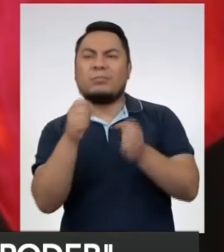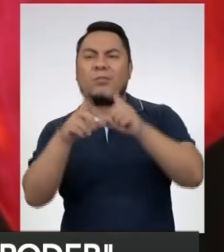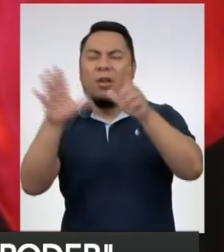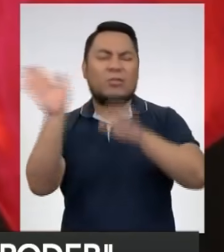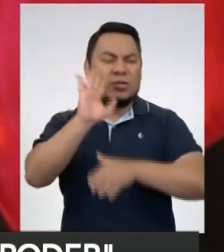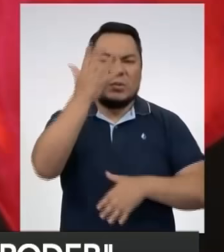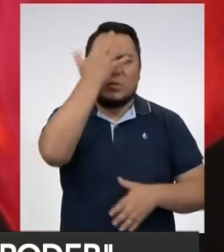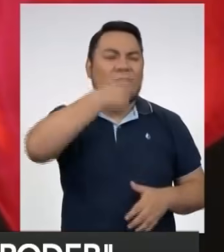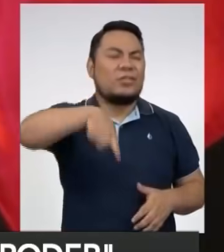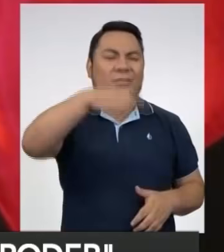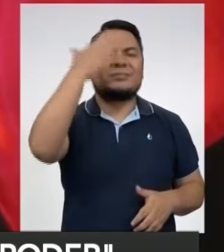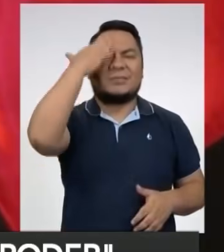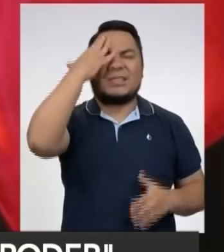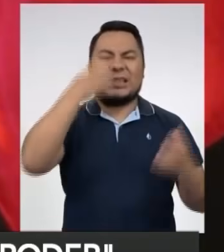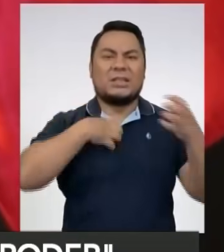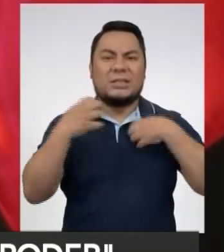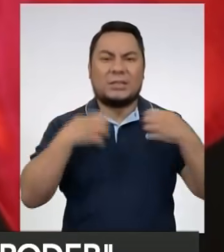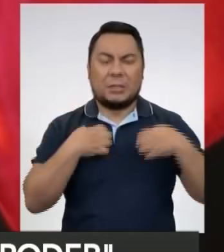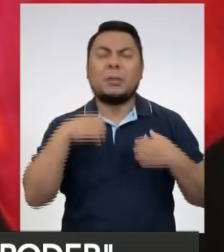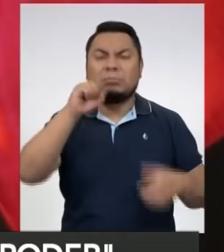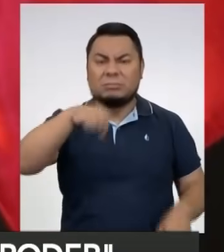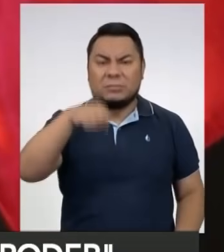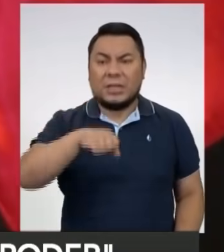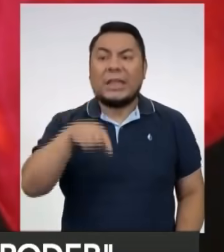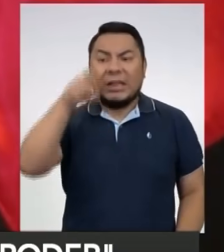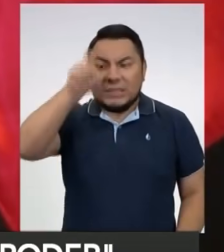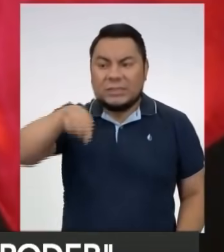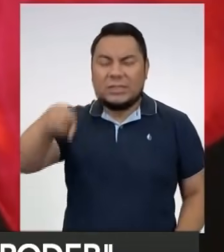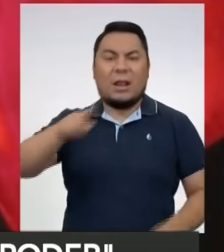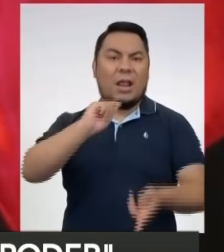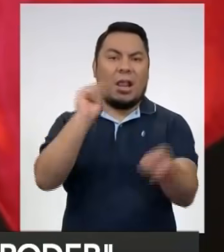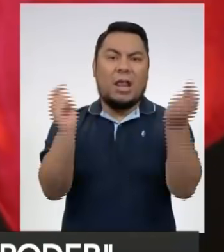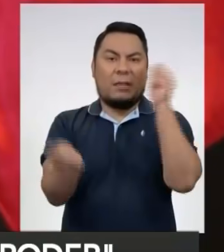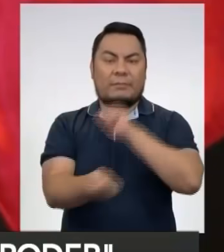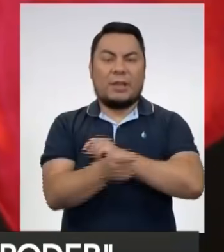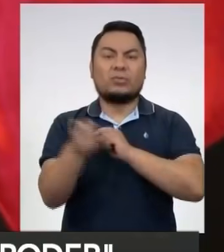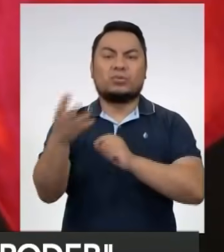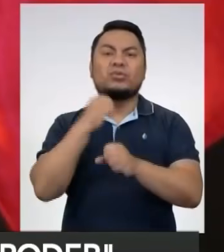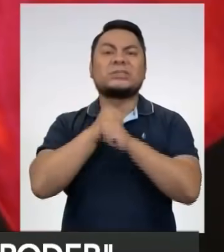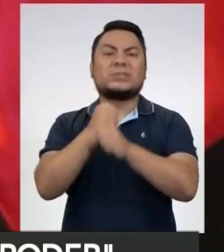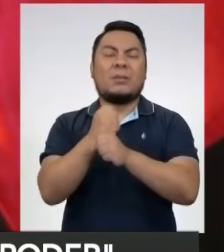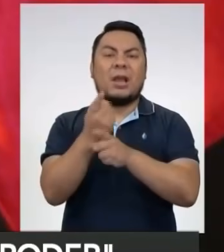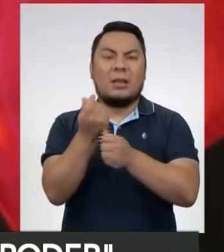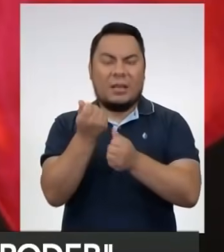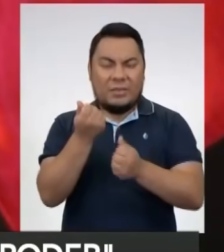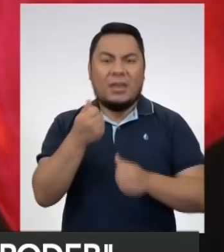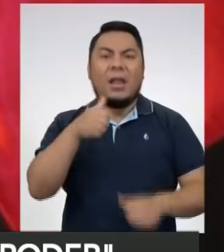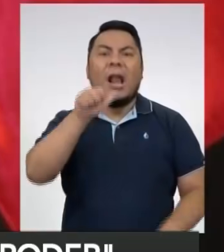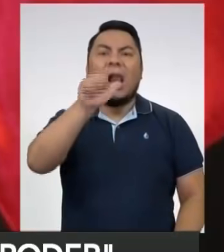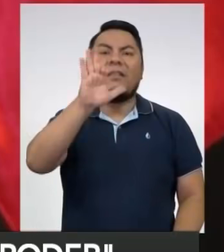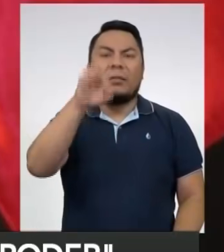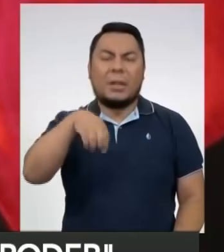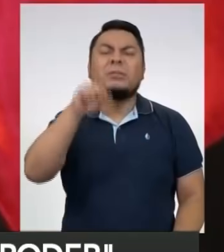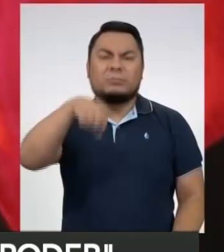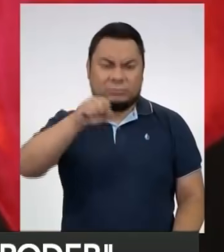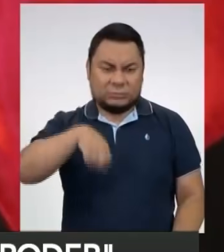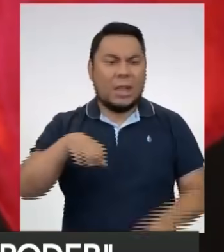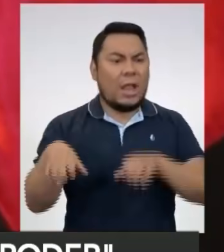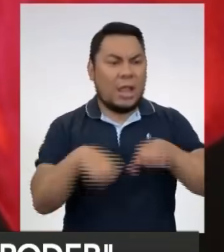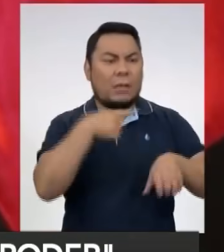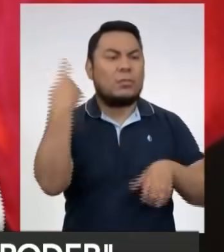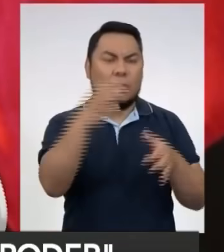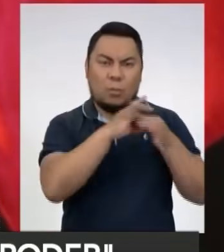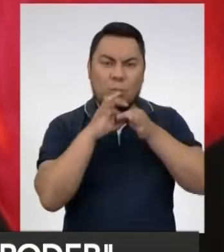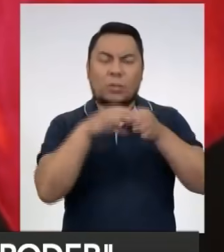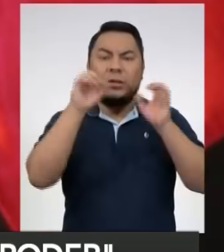una reforma integral del sistema de las AFPs. Hagámosla. Y esa es la propuesta. Hagámosla